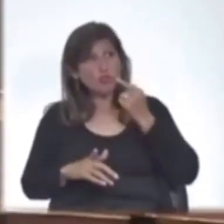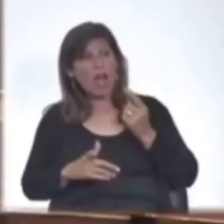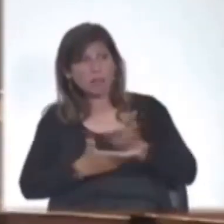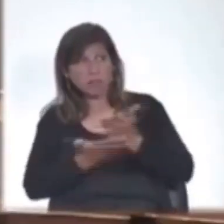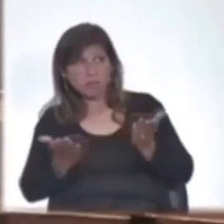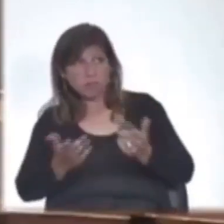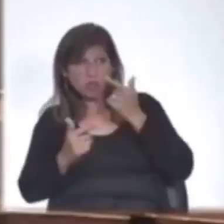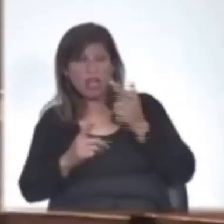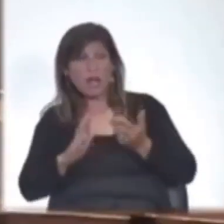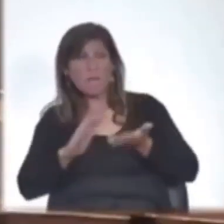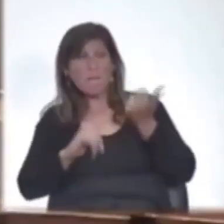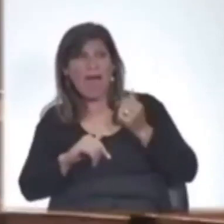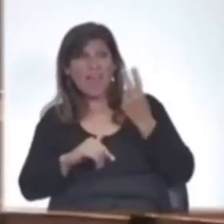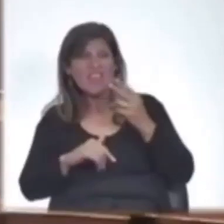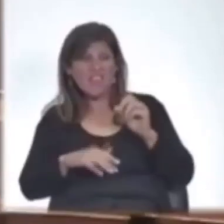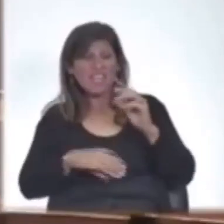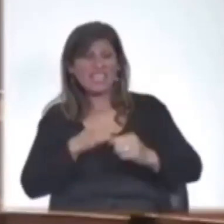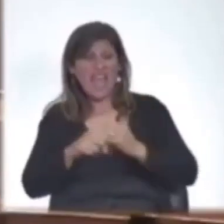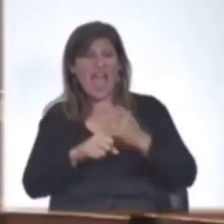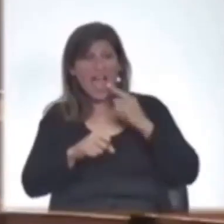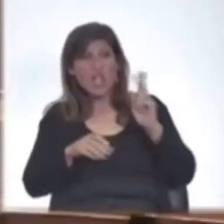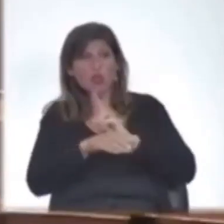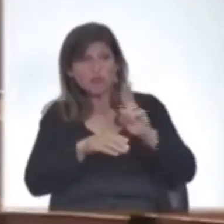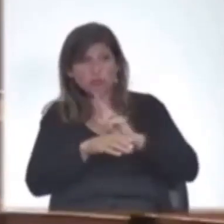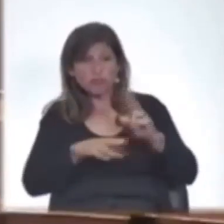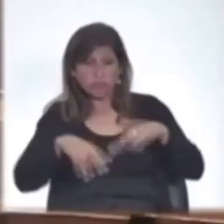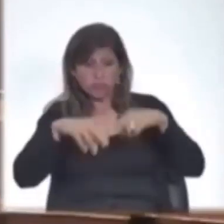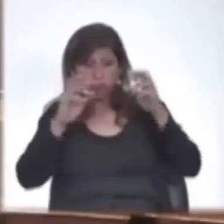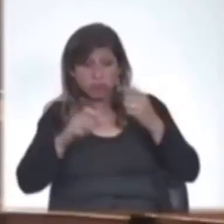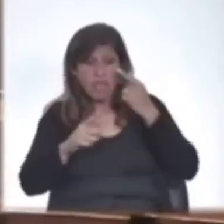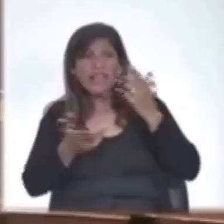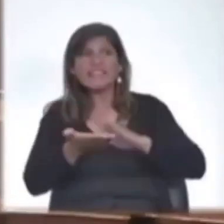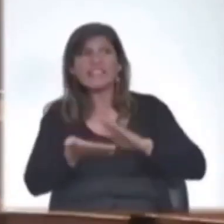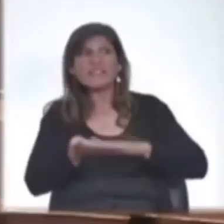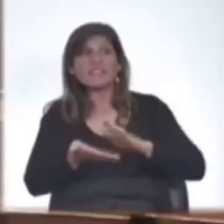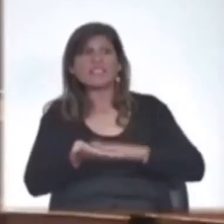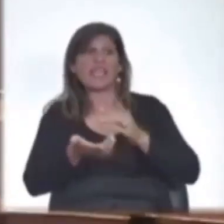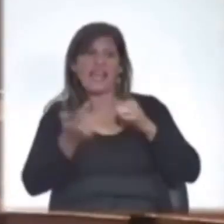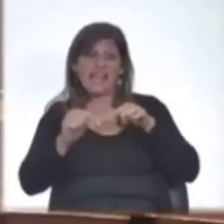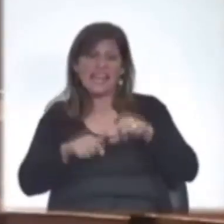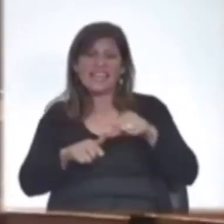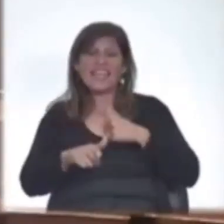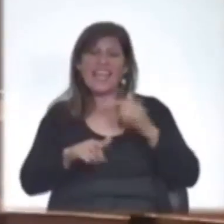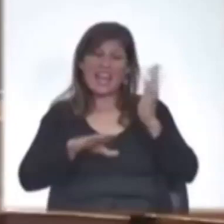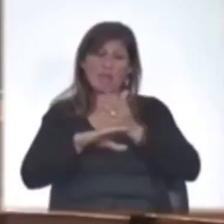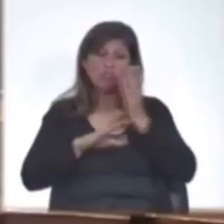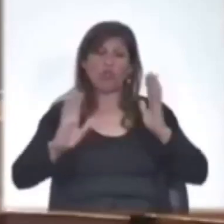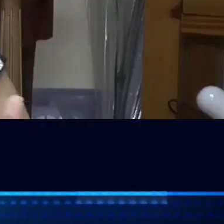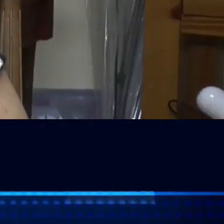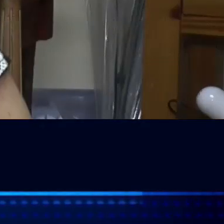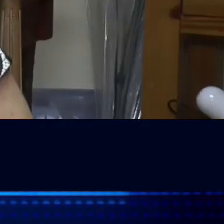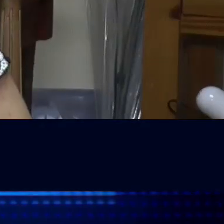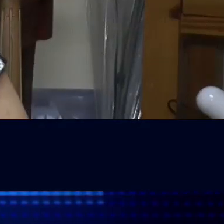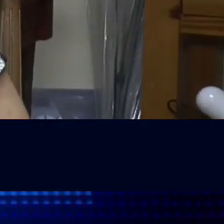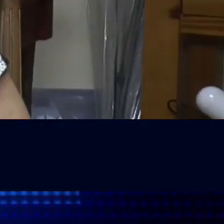que necesitan un salón cerrado, un salón para todas las actividades, no solo de la escuela, sino de los